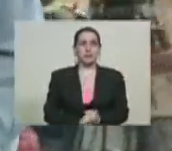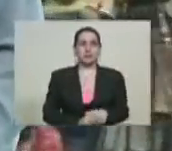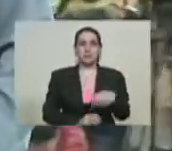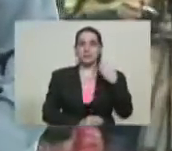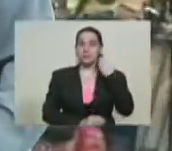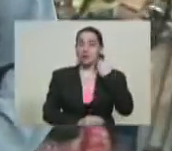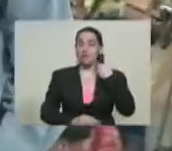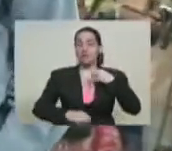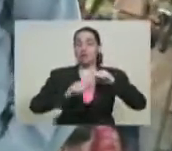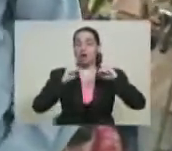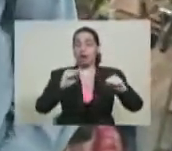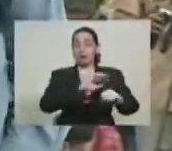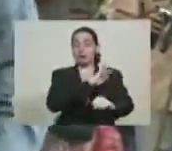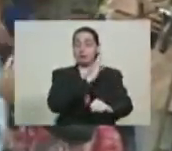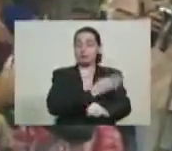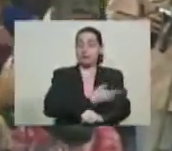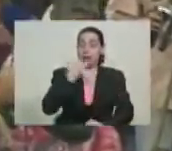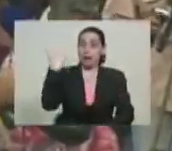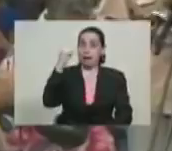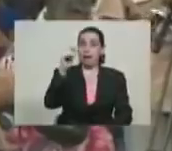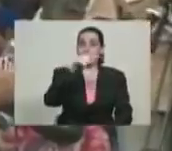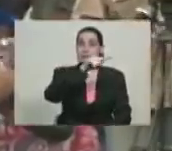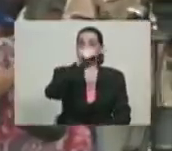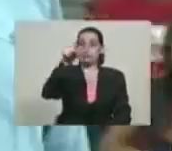¡Qué fuerza hay aquí!